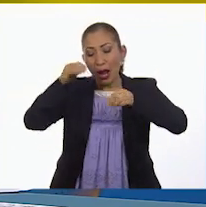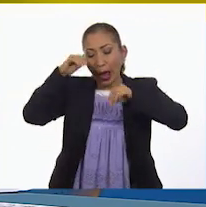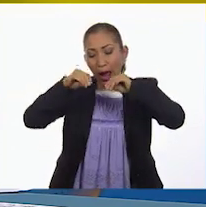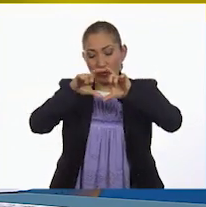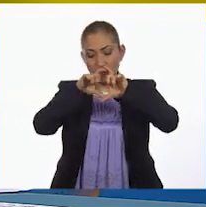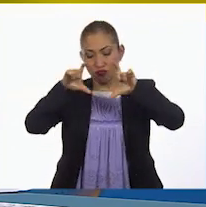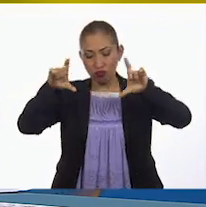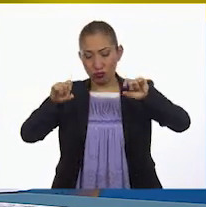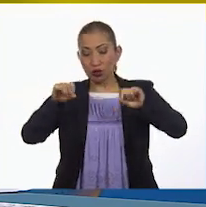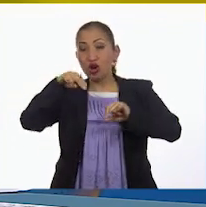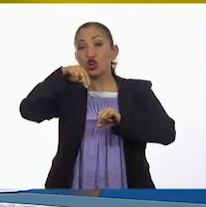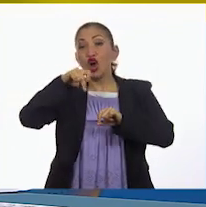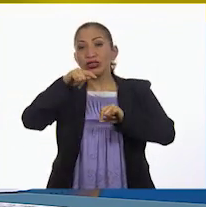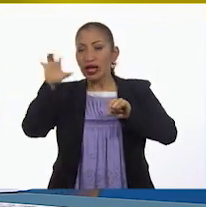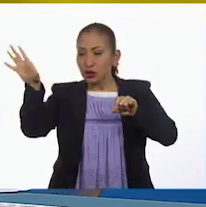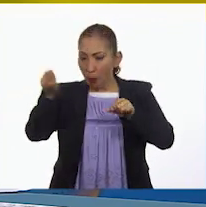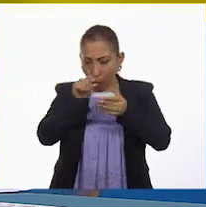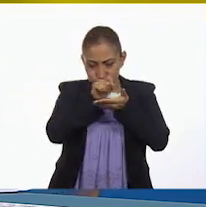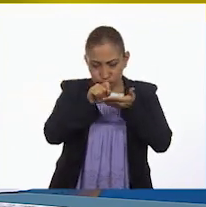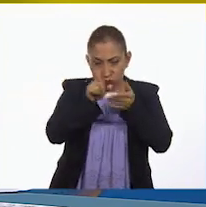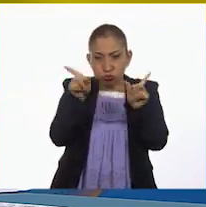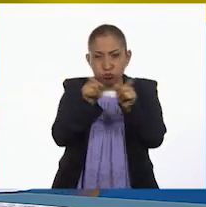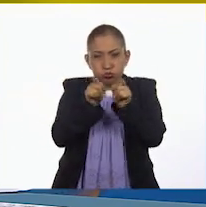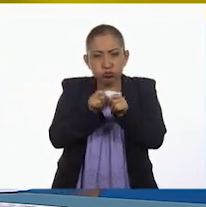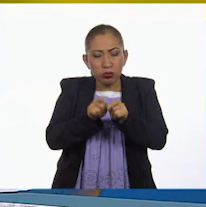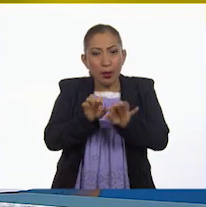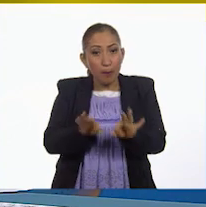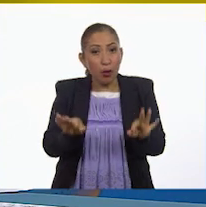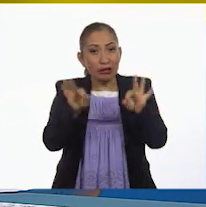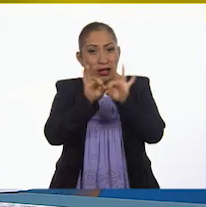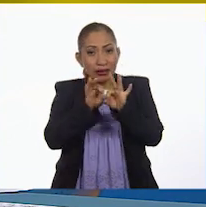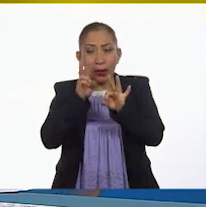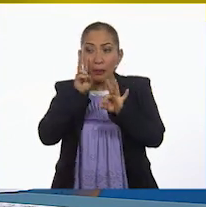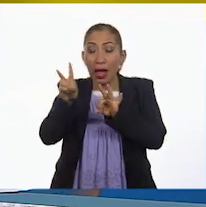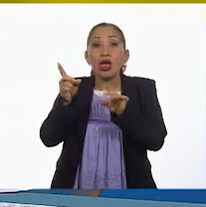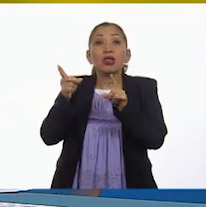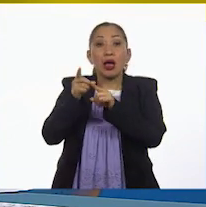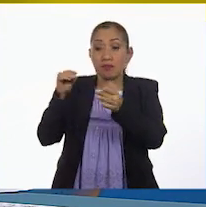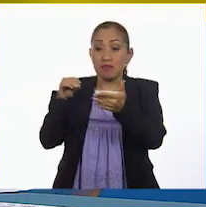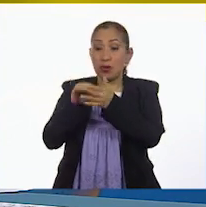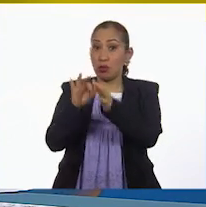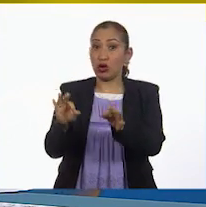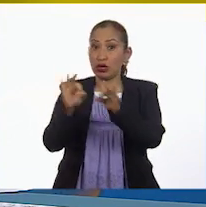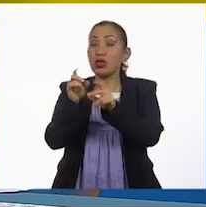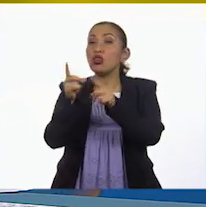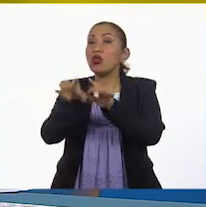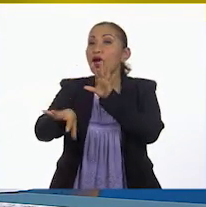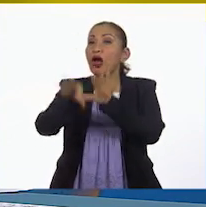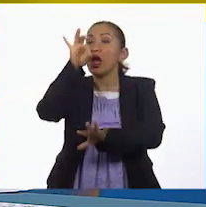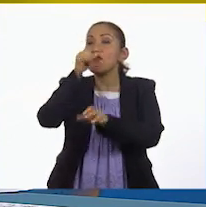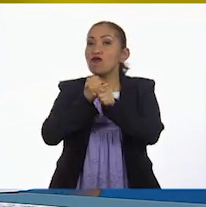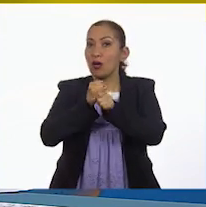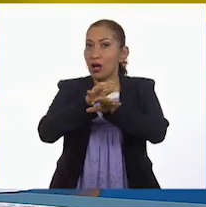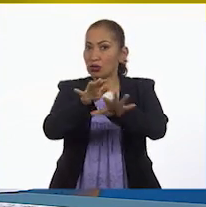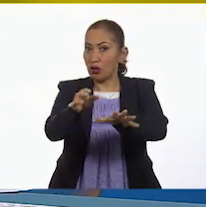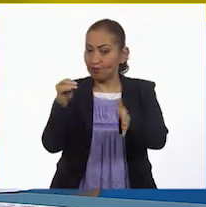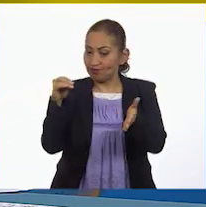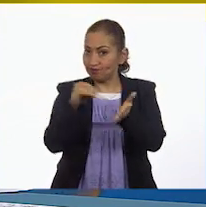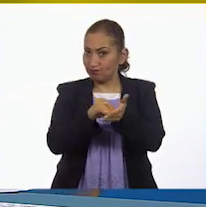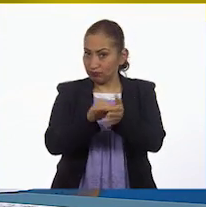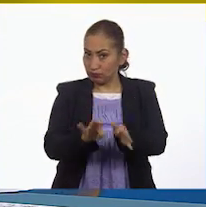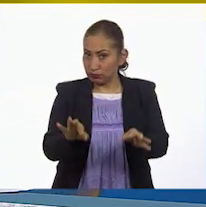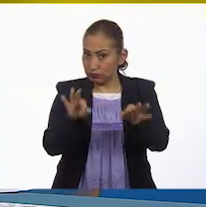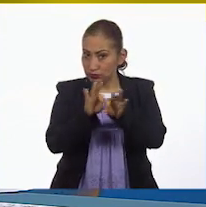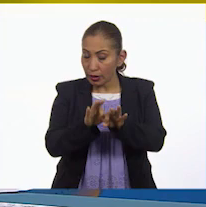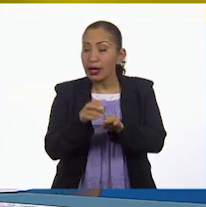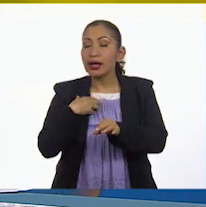notas precisamente con esa información, citando cada una de las fuentes que consultaste. Y ya con esto pues estaríamos